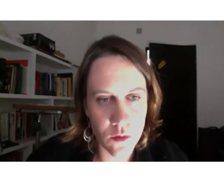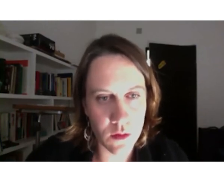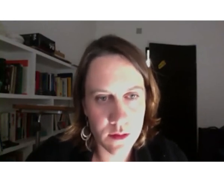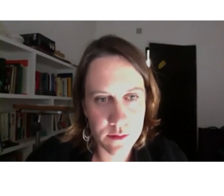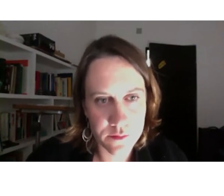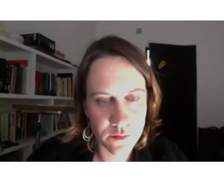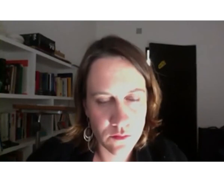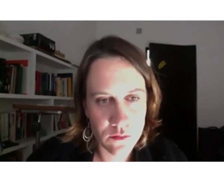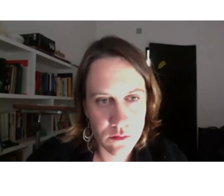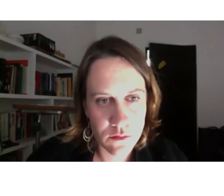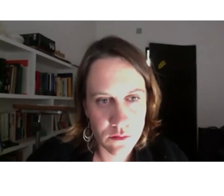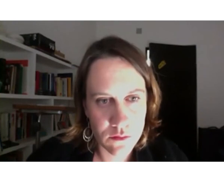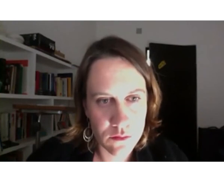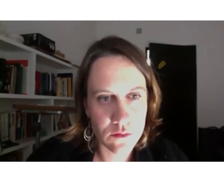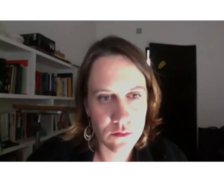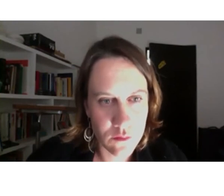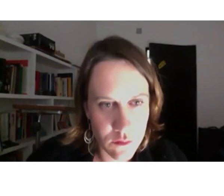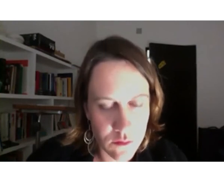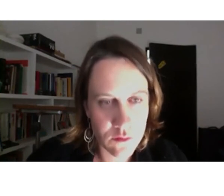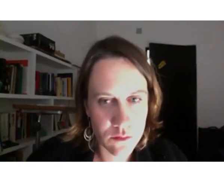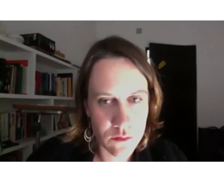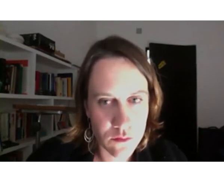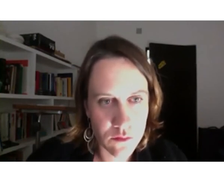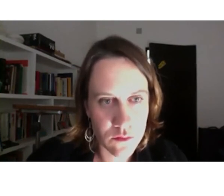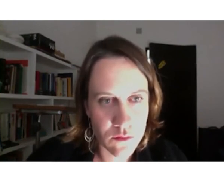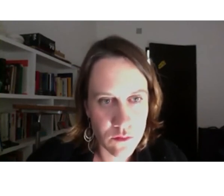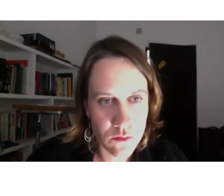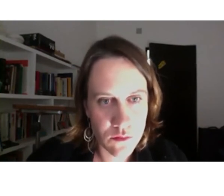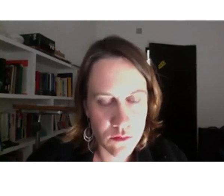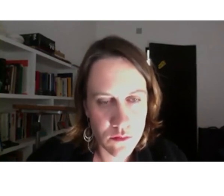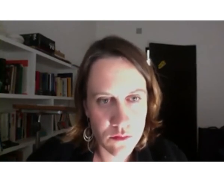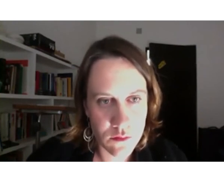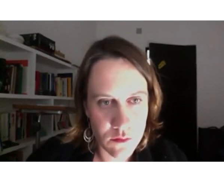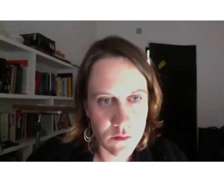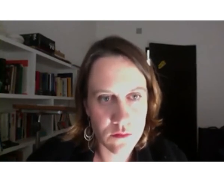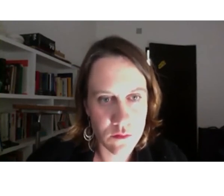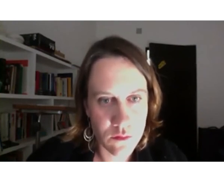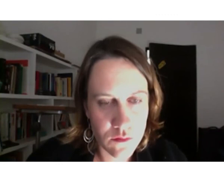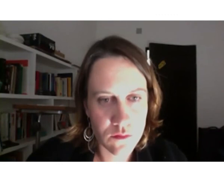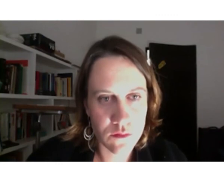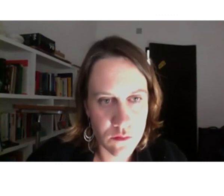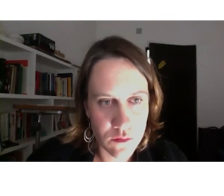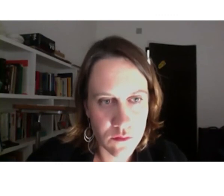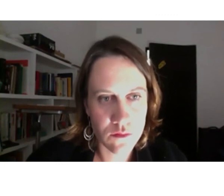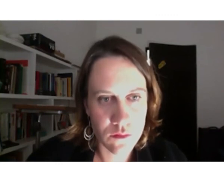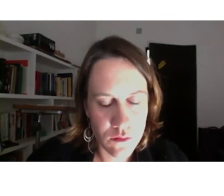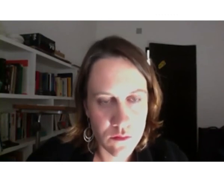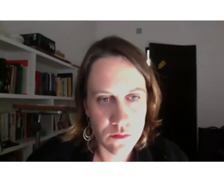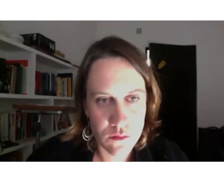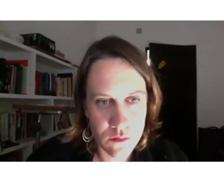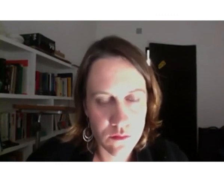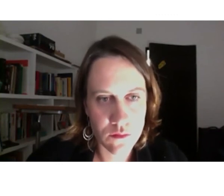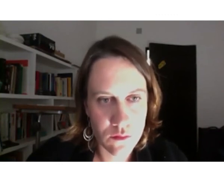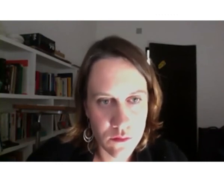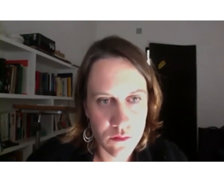imaginación radical y pensar qué futuros quisiéramos ver, qué futuros nos espantan, ¿no? O sea, qué